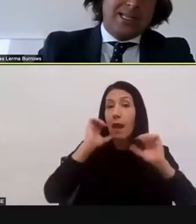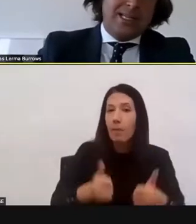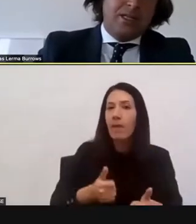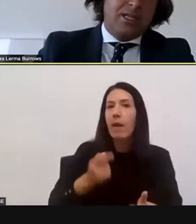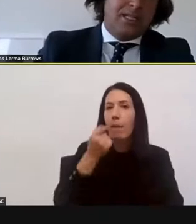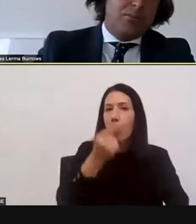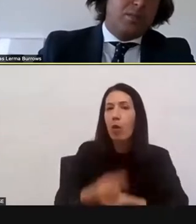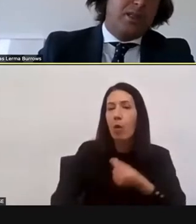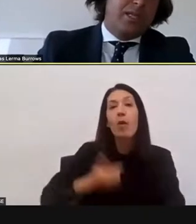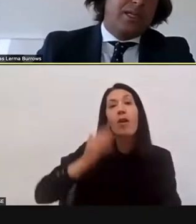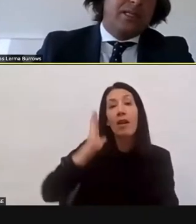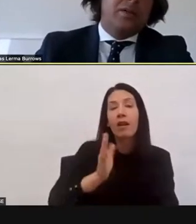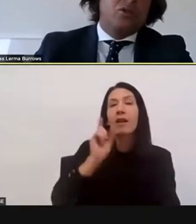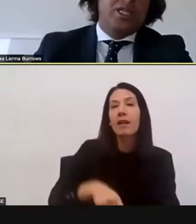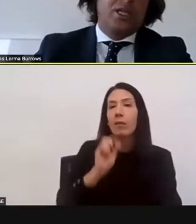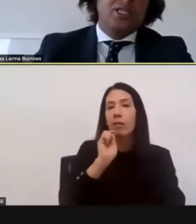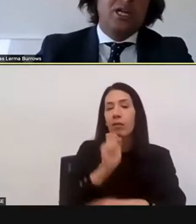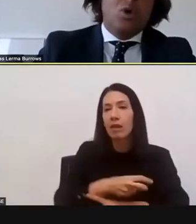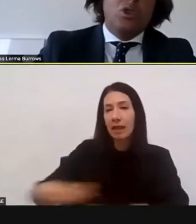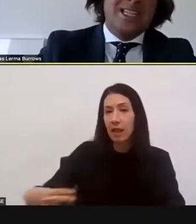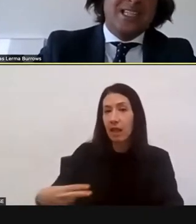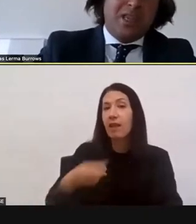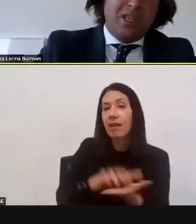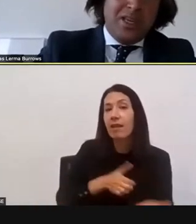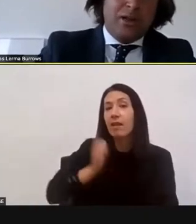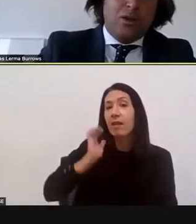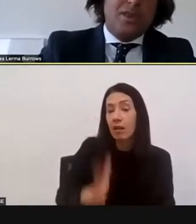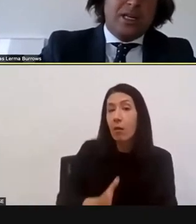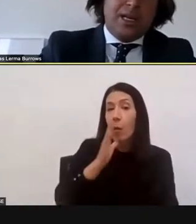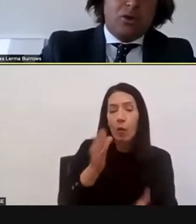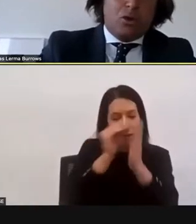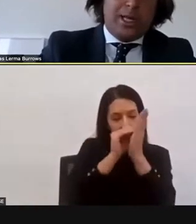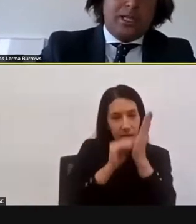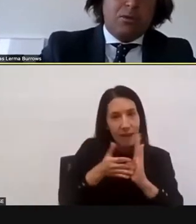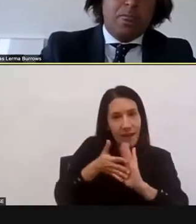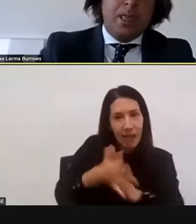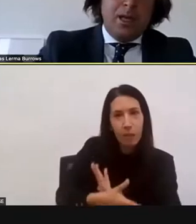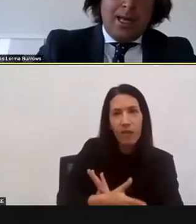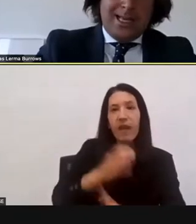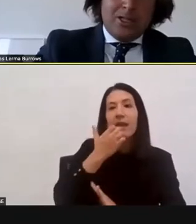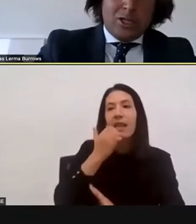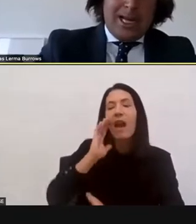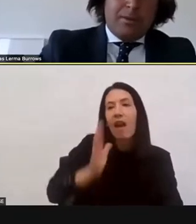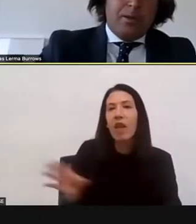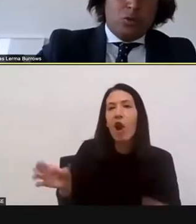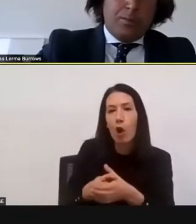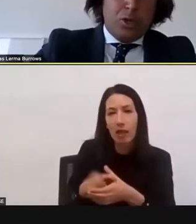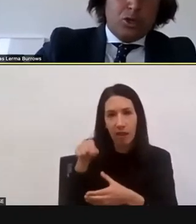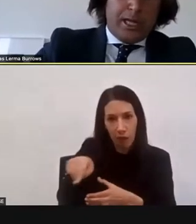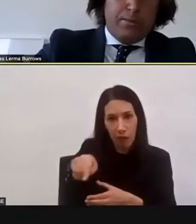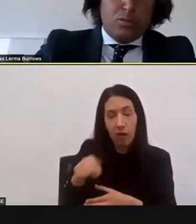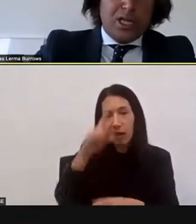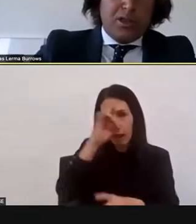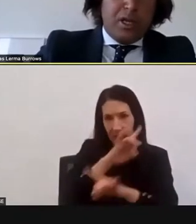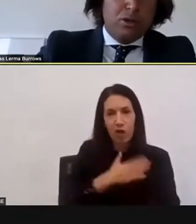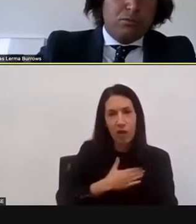y estamos empezando a tener sentencias condenatorias cuando se especifica un determinado colectivo. Esto es clave y os voy a poner unos